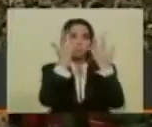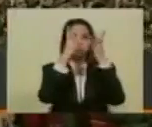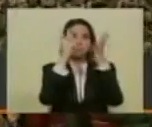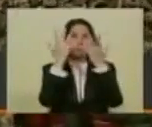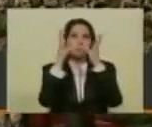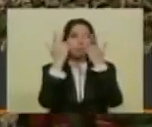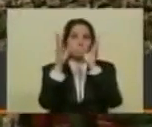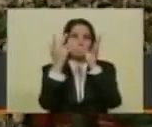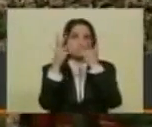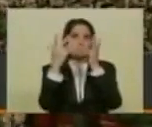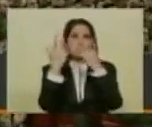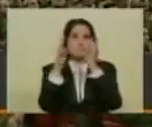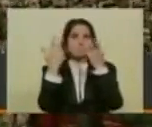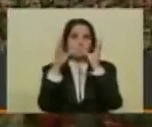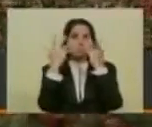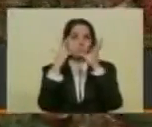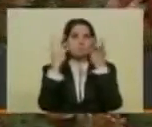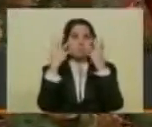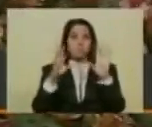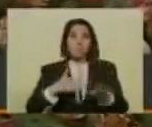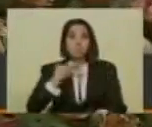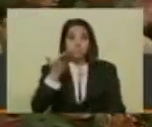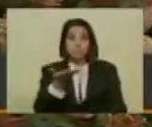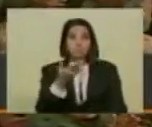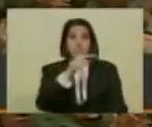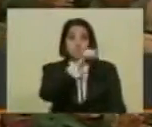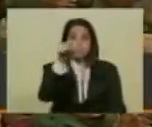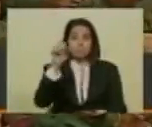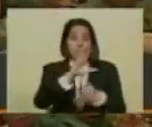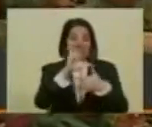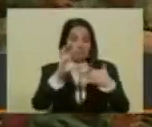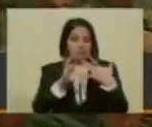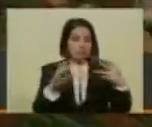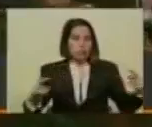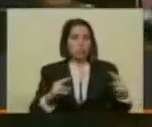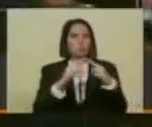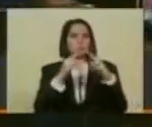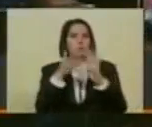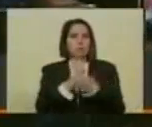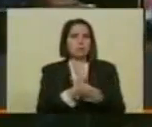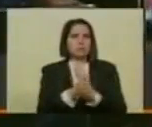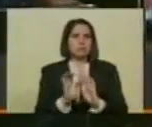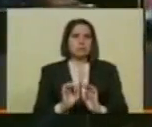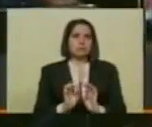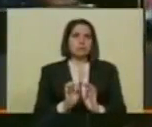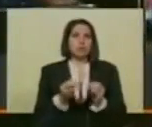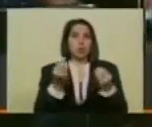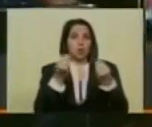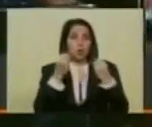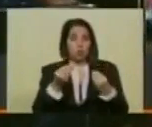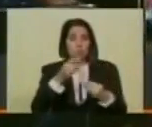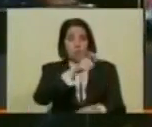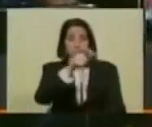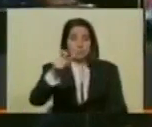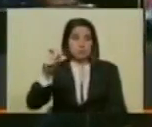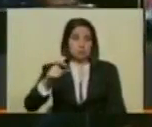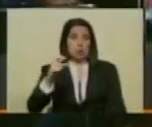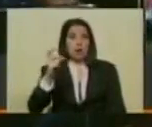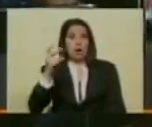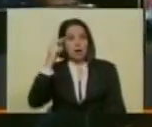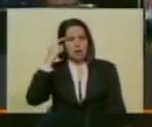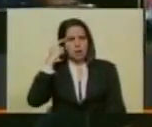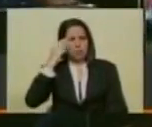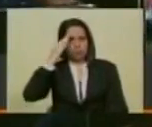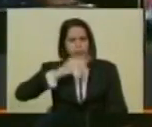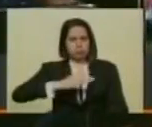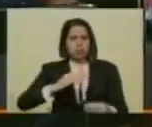¿Pudieran ustedes tener un encuentro de estas características para que nuestros oficiales conozcan los avances de esta